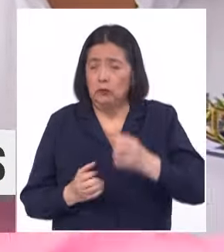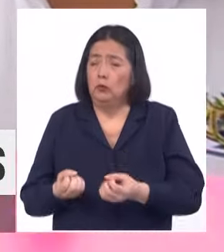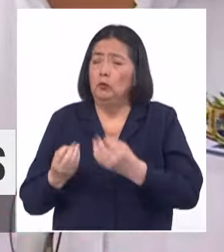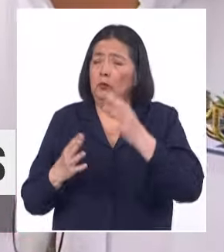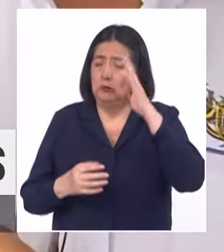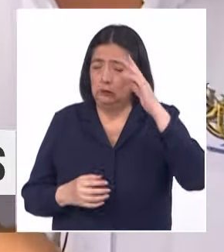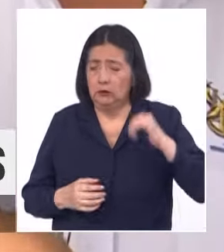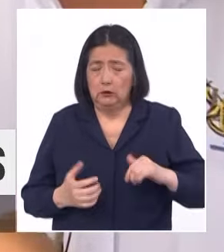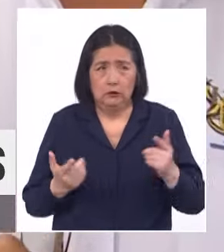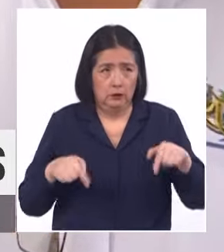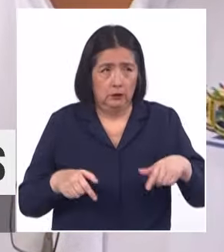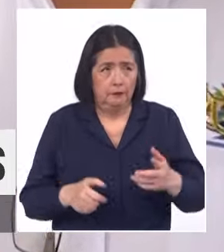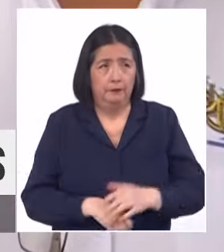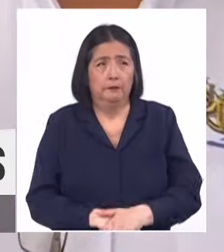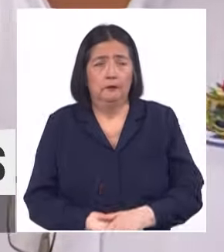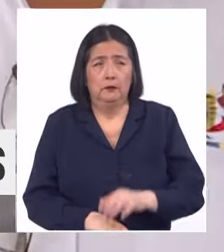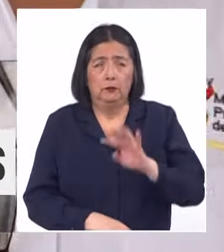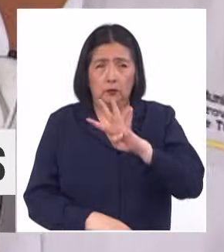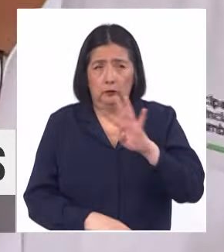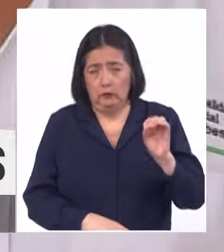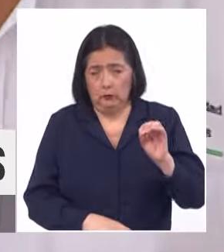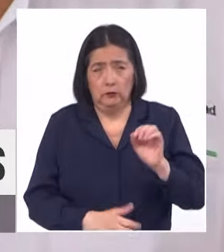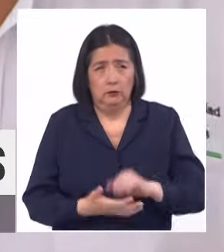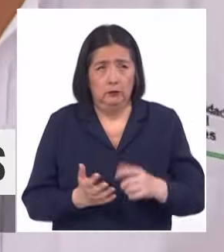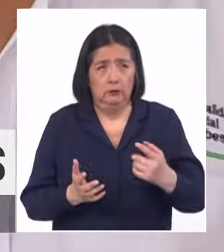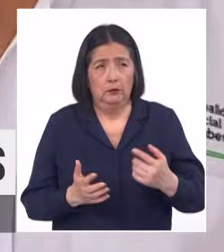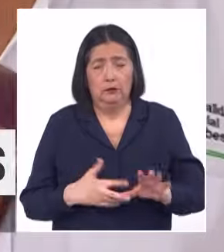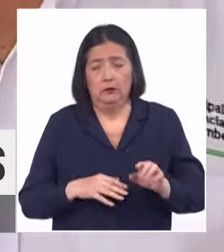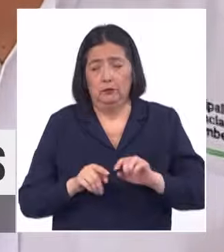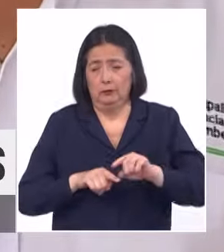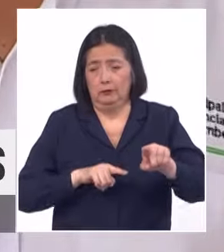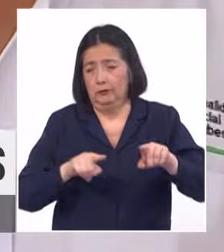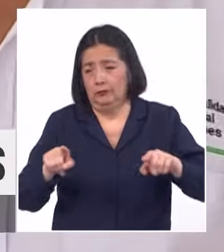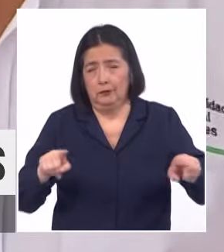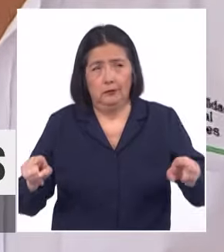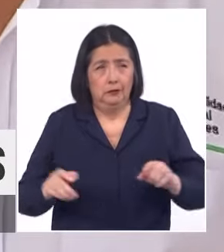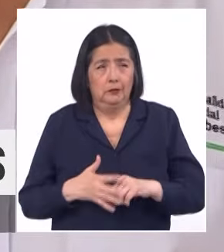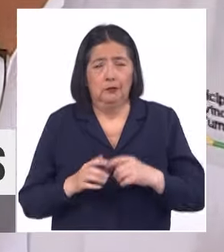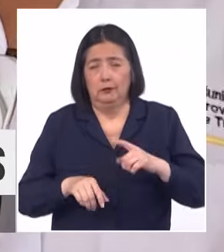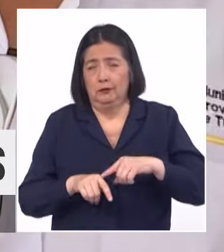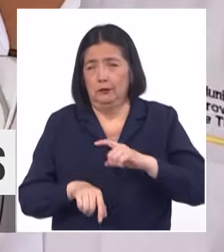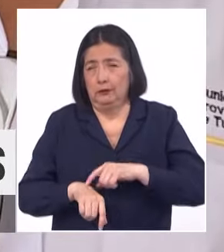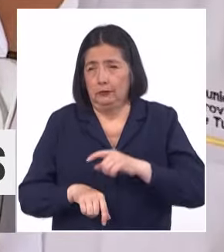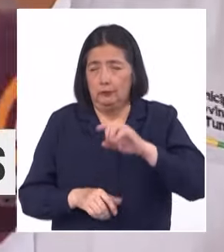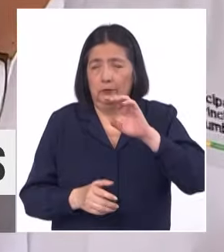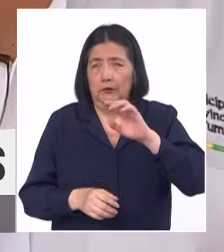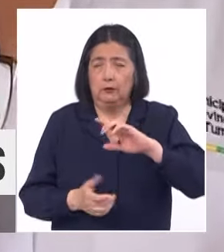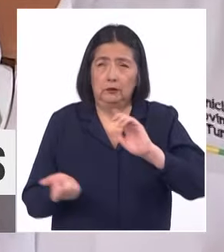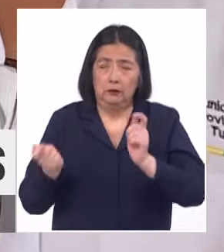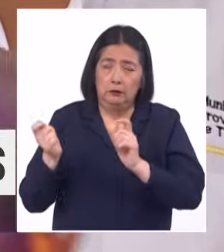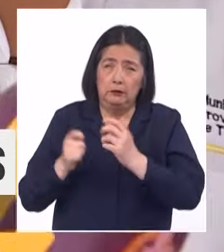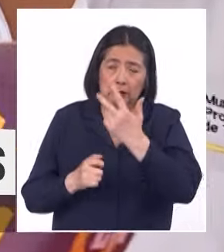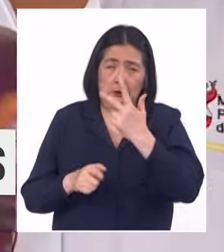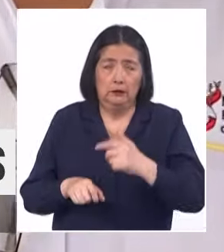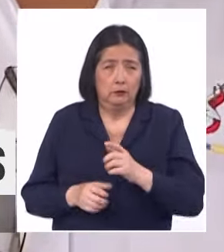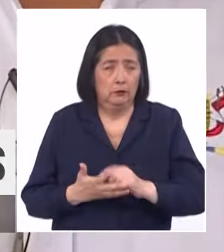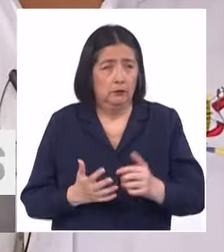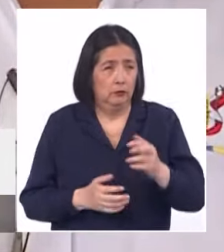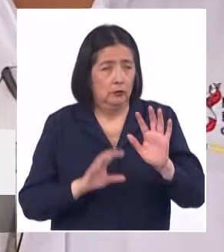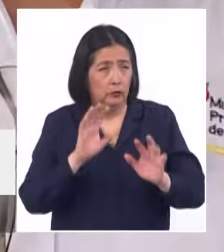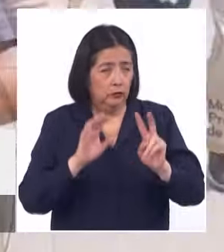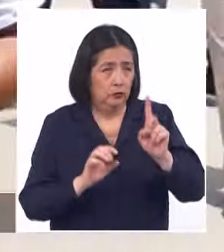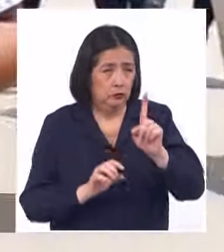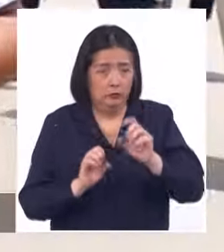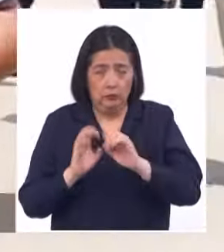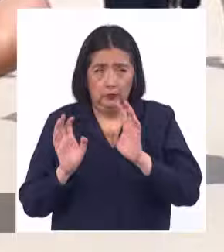usted, alcalde? Nosotros tenemos 40, pero distribuidos, imagínense, en los turnos, en tres turnos. ¿Cuántos serán? En función. ¿10 por día, 12 por día?